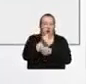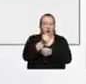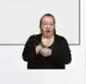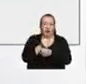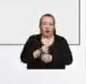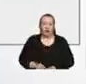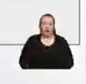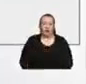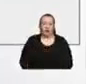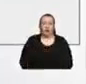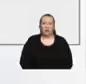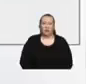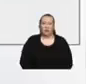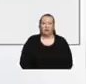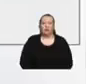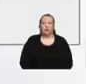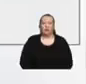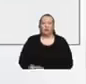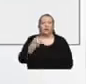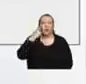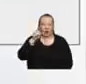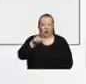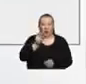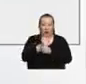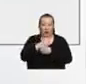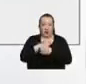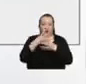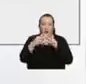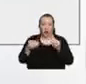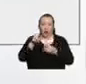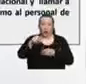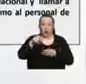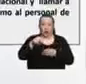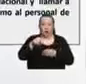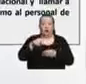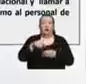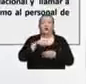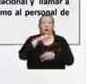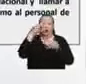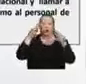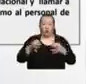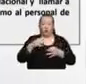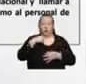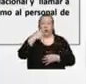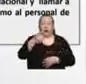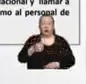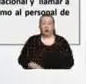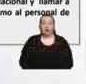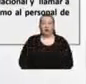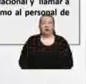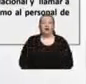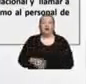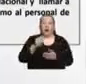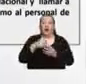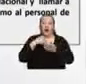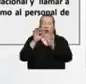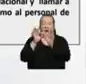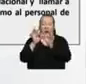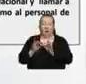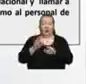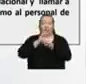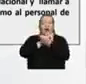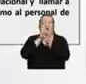pero para resolver esto pasemos para que incluso no tuvieran este pretexto se mandaron reformas al respecto pero veamos primero